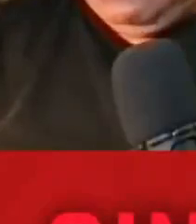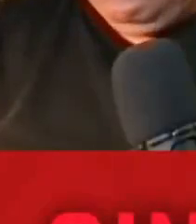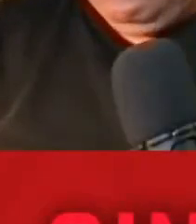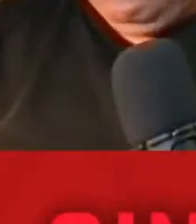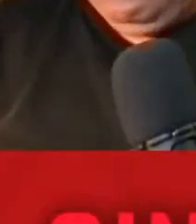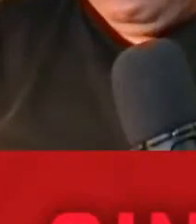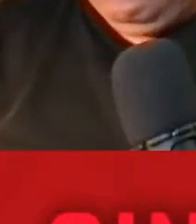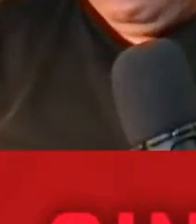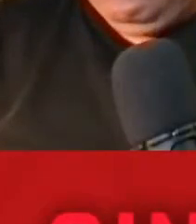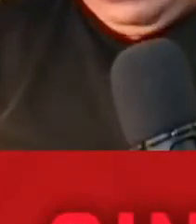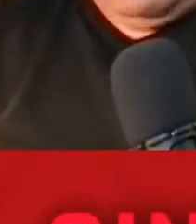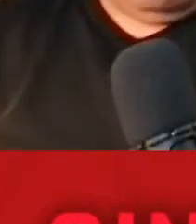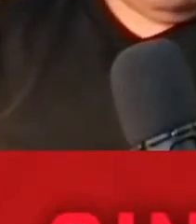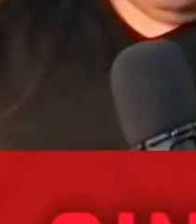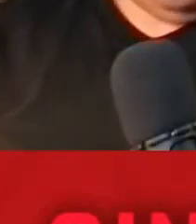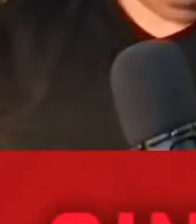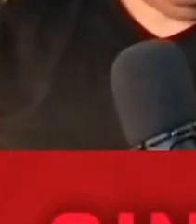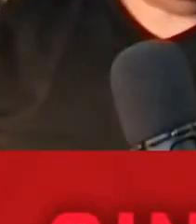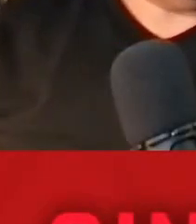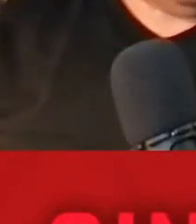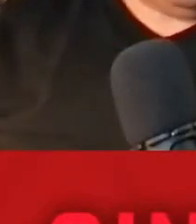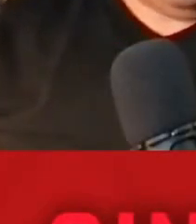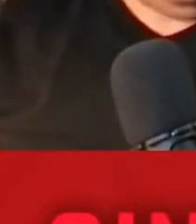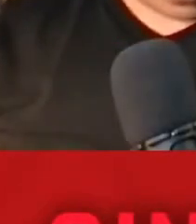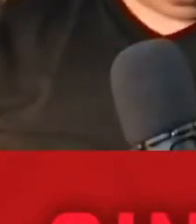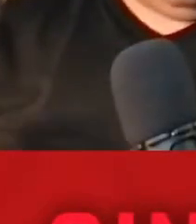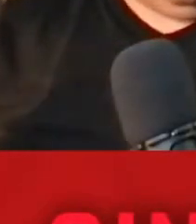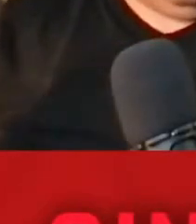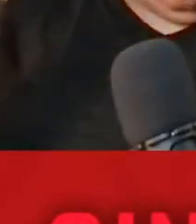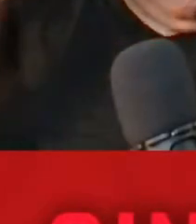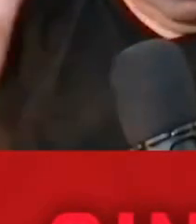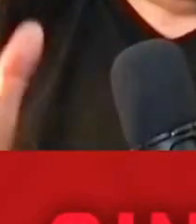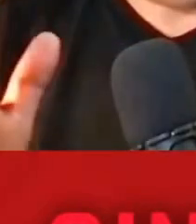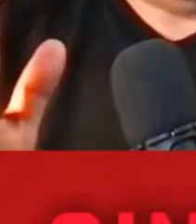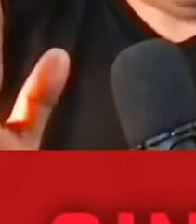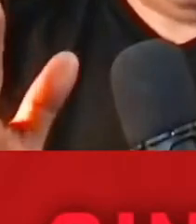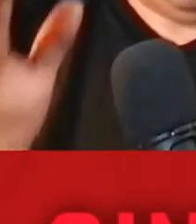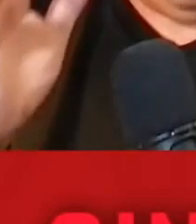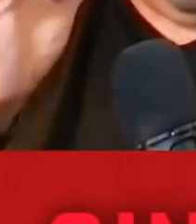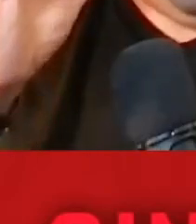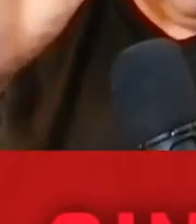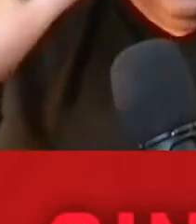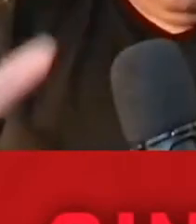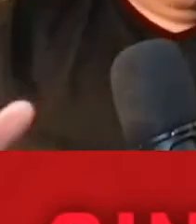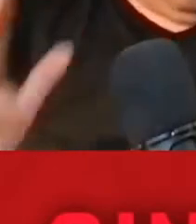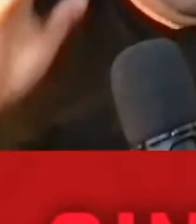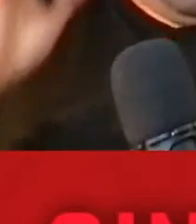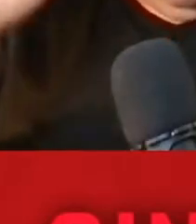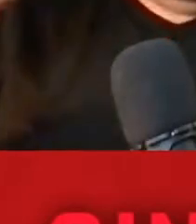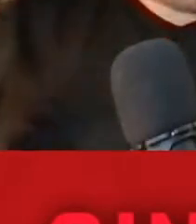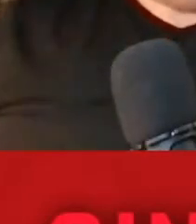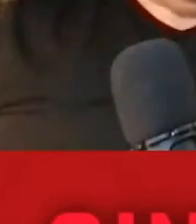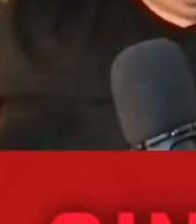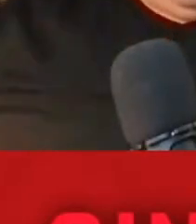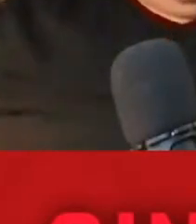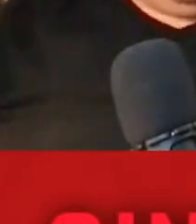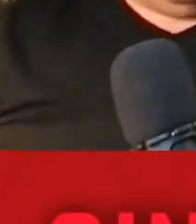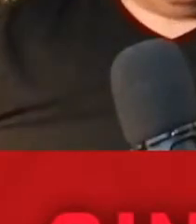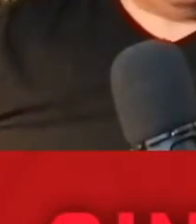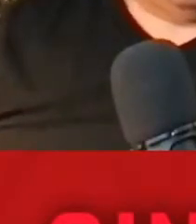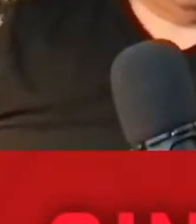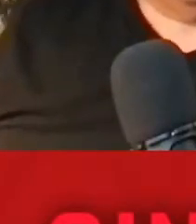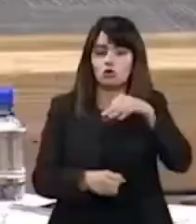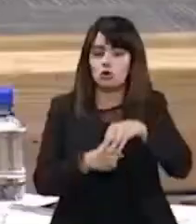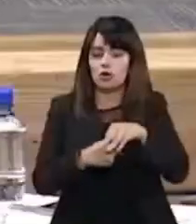pedir a Adri Que nos ponga el video número J así lo murallama defendiendo lo indefendible